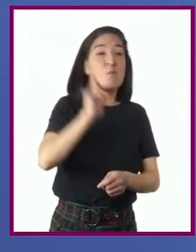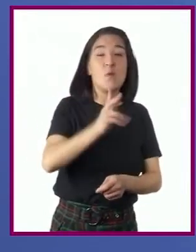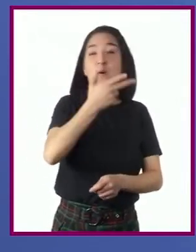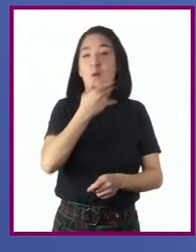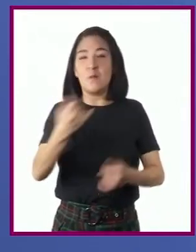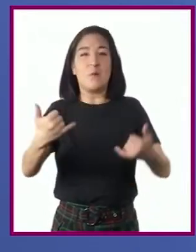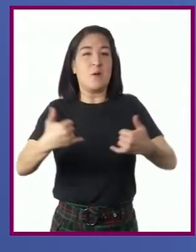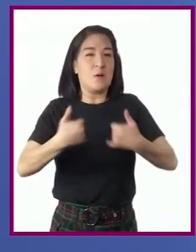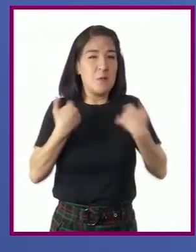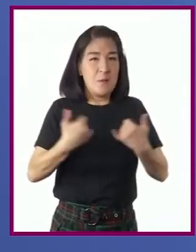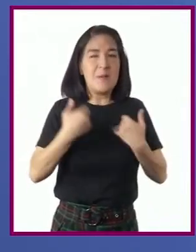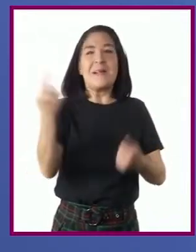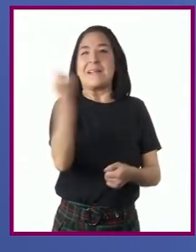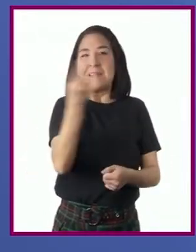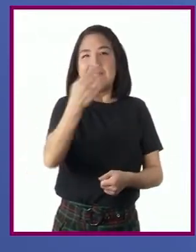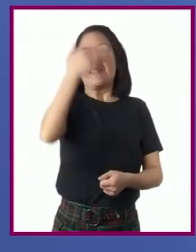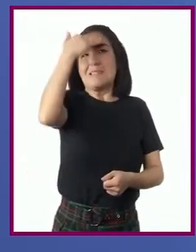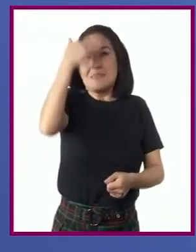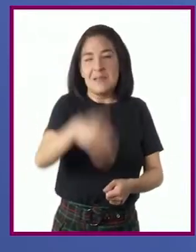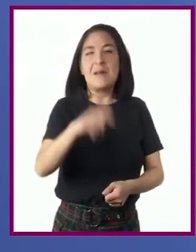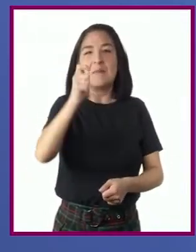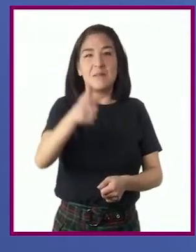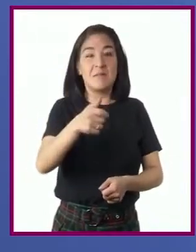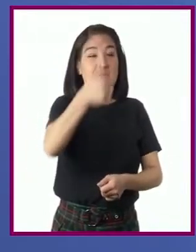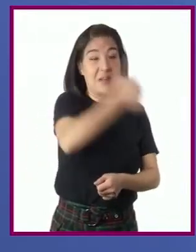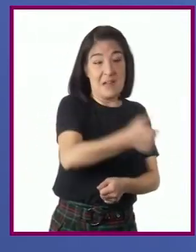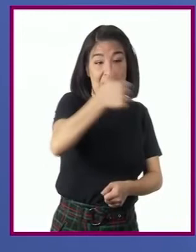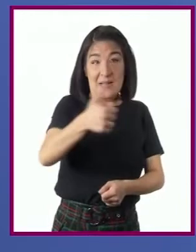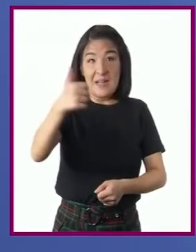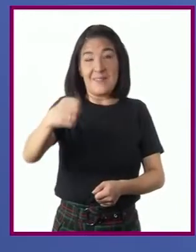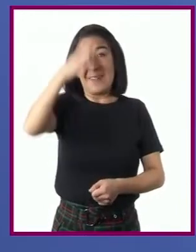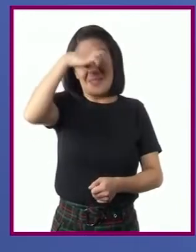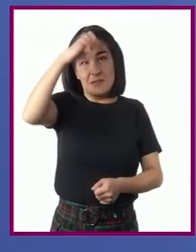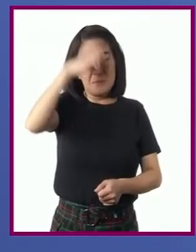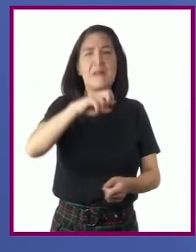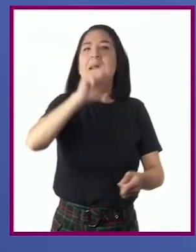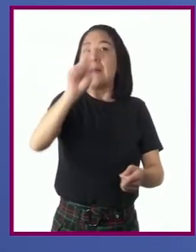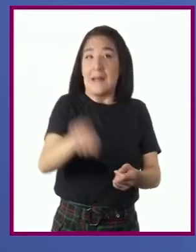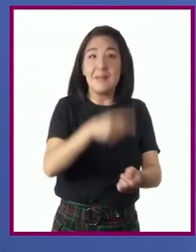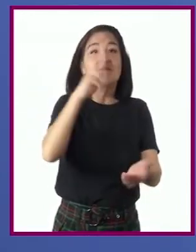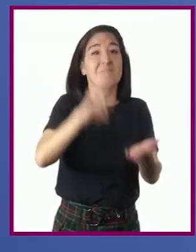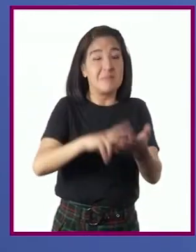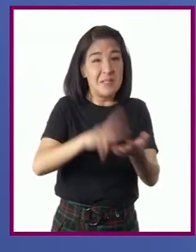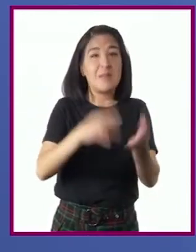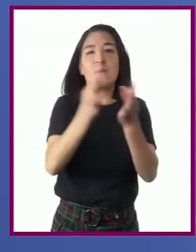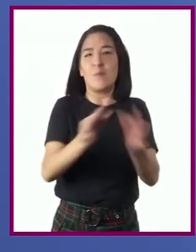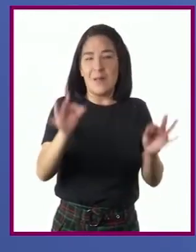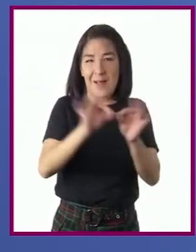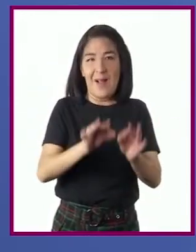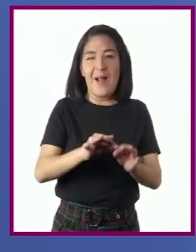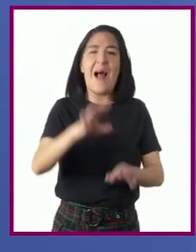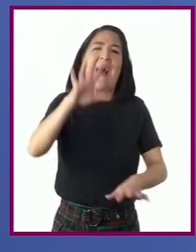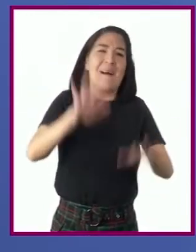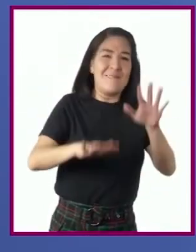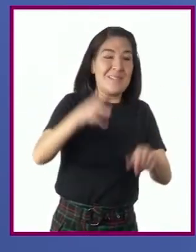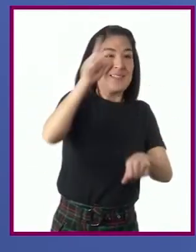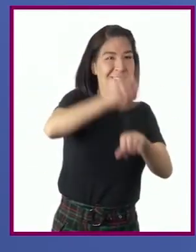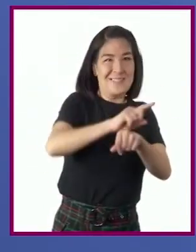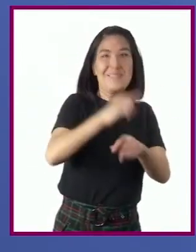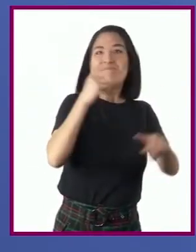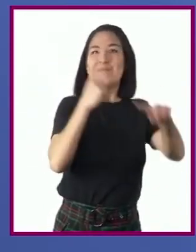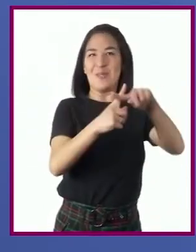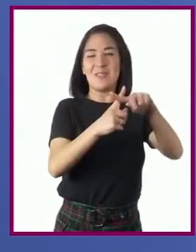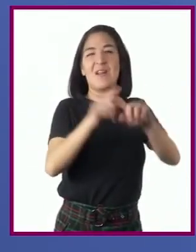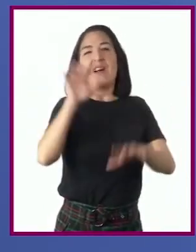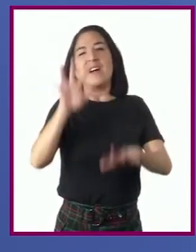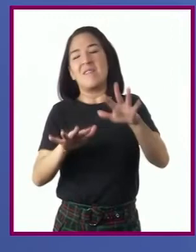y los jóvenes necesitan saber que todas sus experiencias son valiosas, que habrá días buenos y otros no tan buenos, y